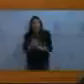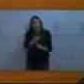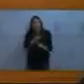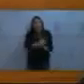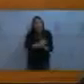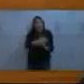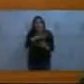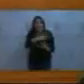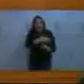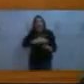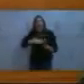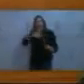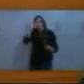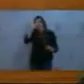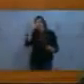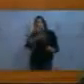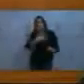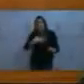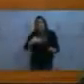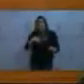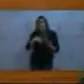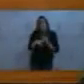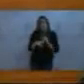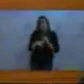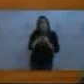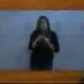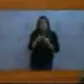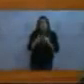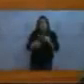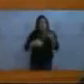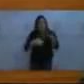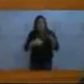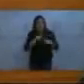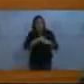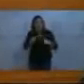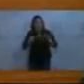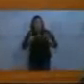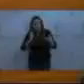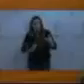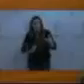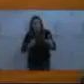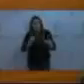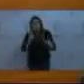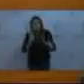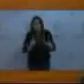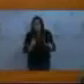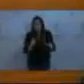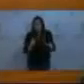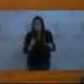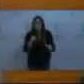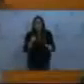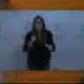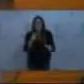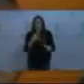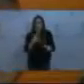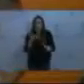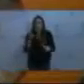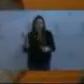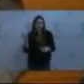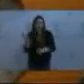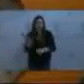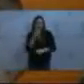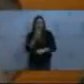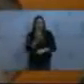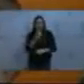pretenden evitar y que tanto disgusto producen no solo a los profesionales, sino a los jueces que una y otra vez fallan en contra